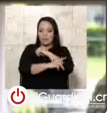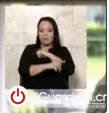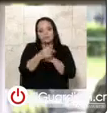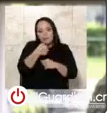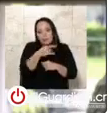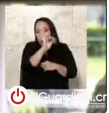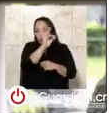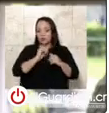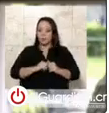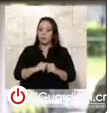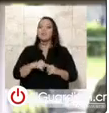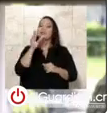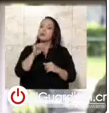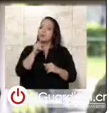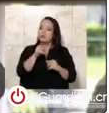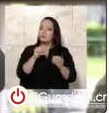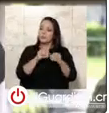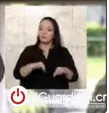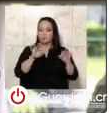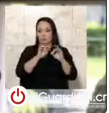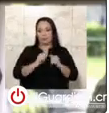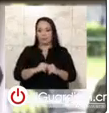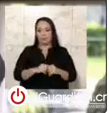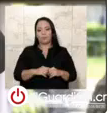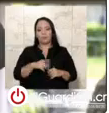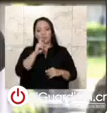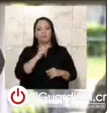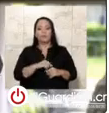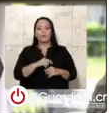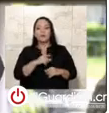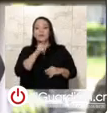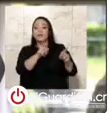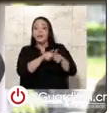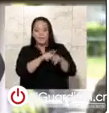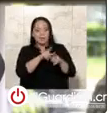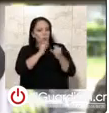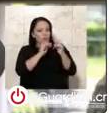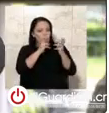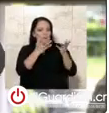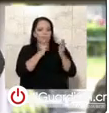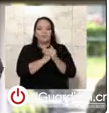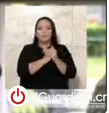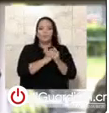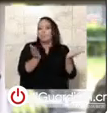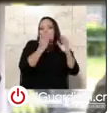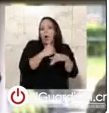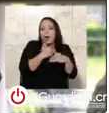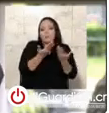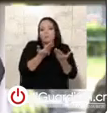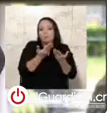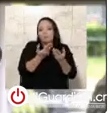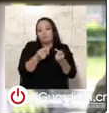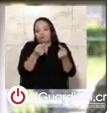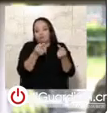opción. Y yo creo que eso es lo más relevante. Y el último punto es que no hay una dicotomía entre